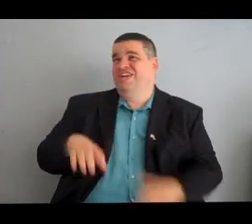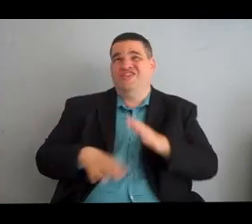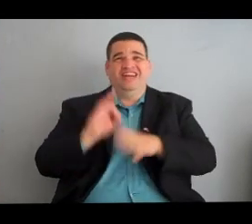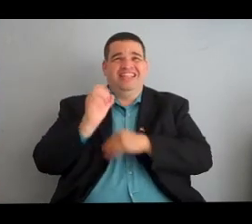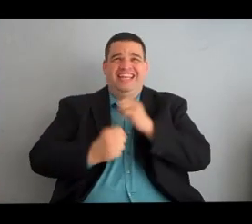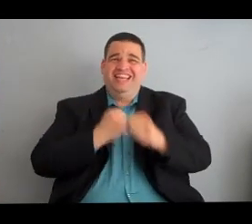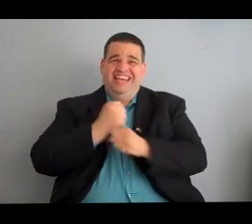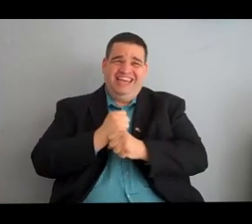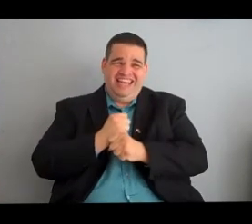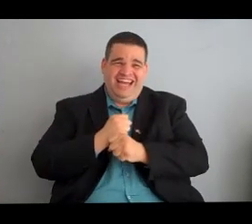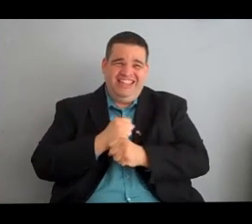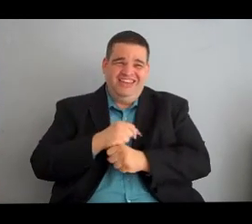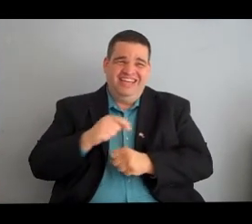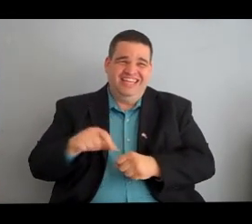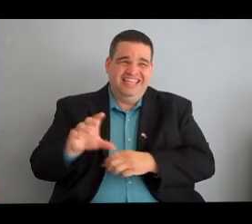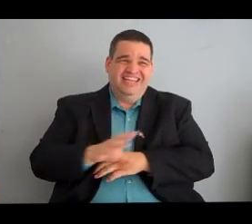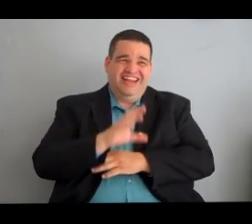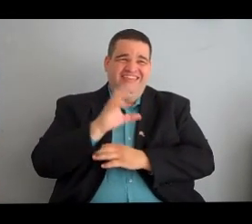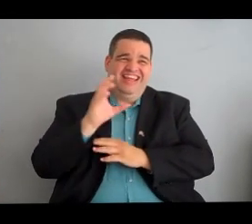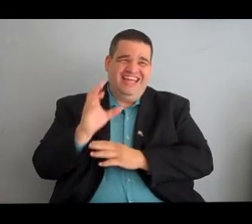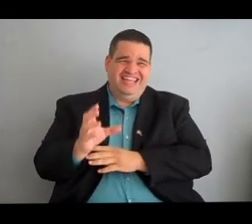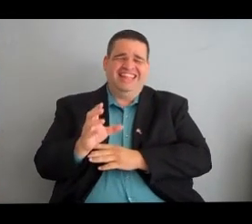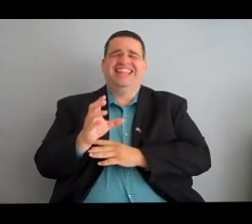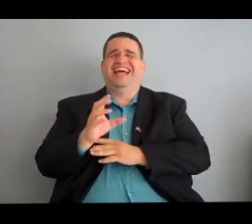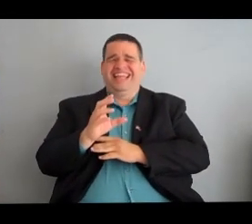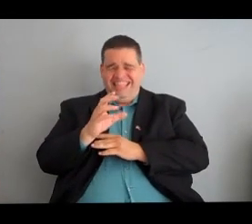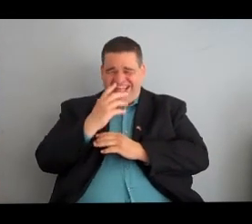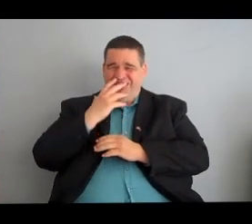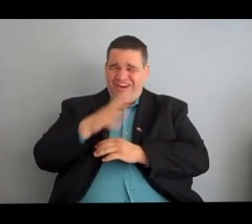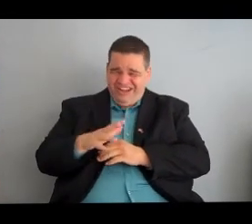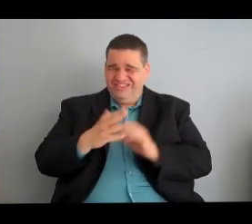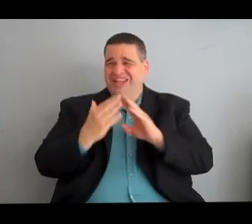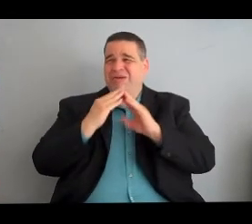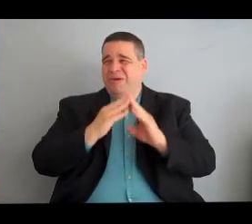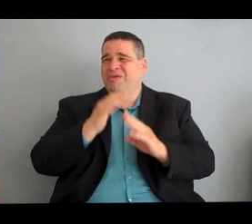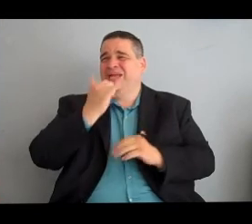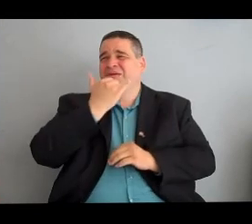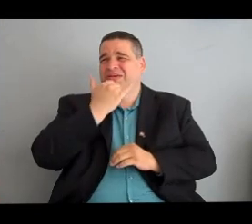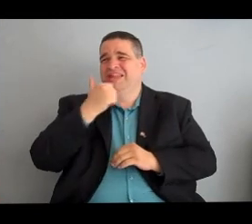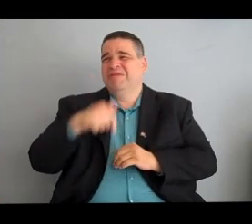Equivocado. También. ¿También? Sí. Mira cómo Meliange dice, un momento.